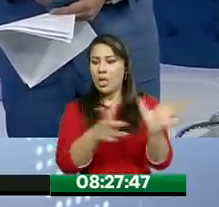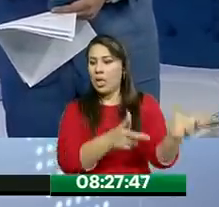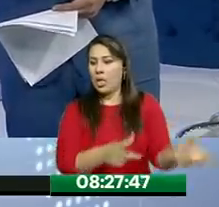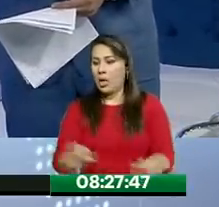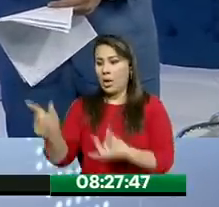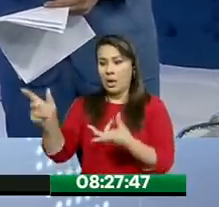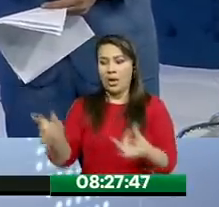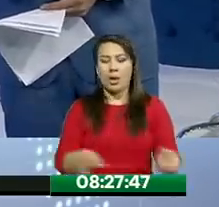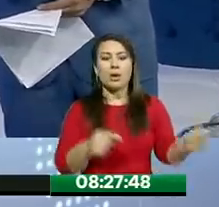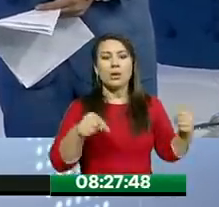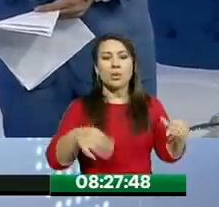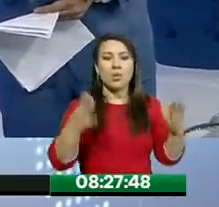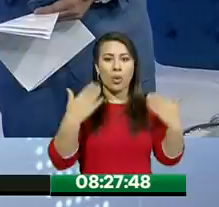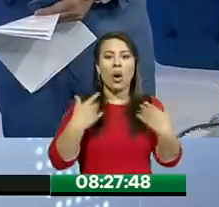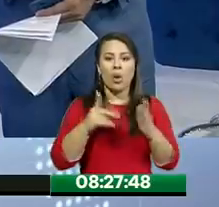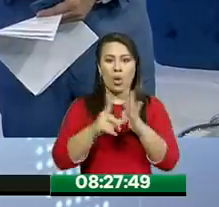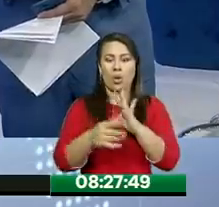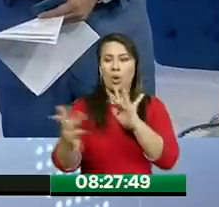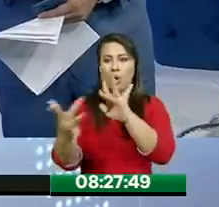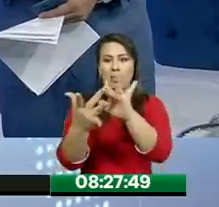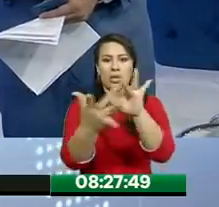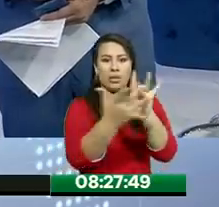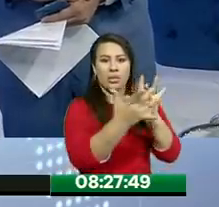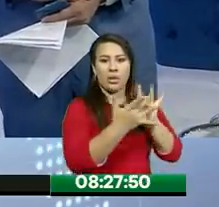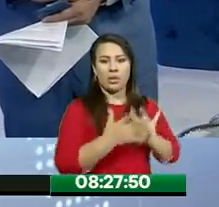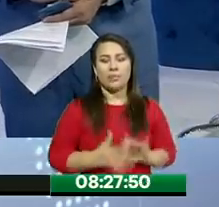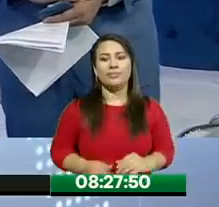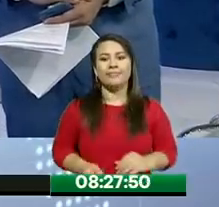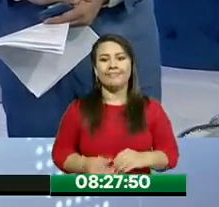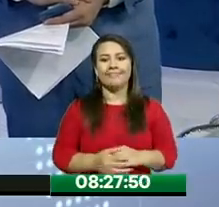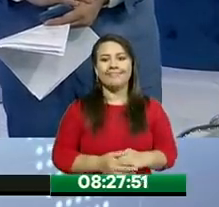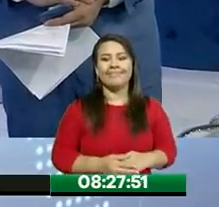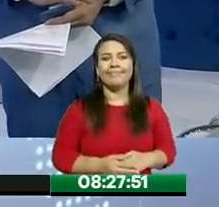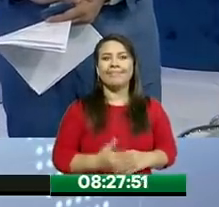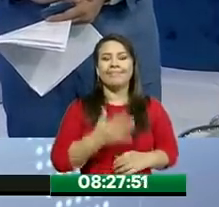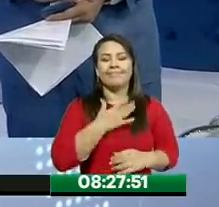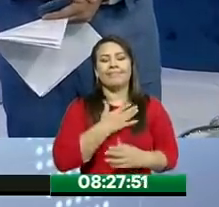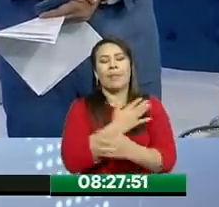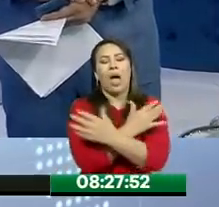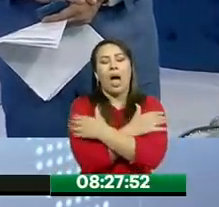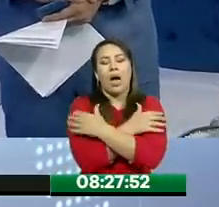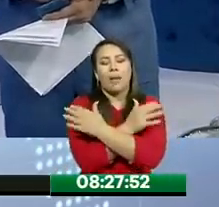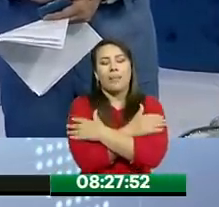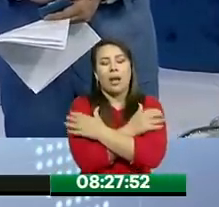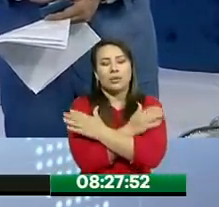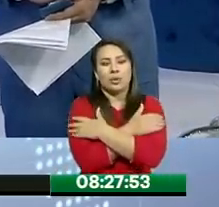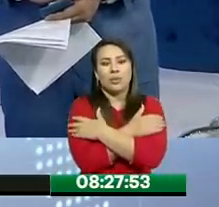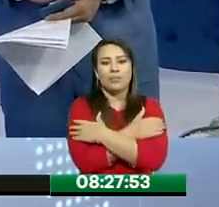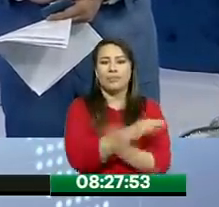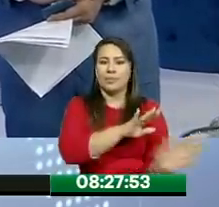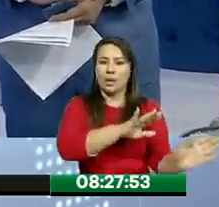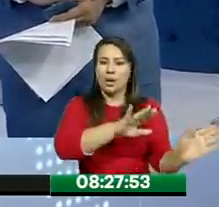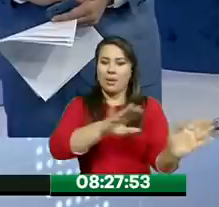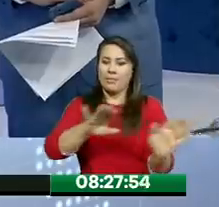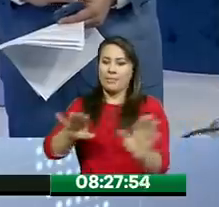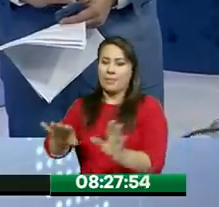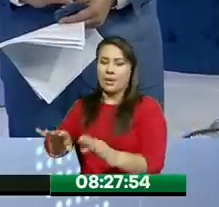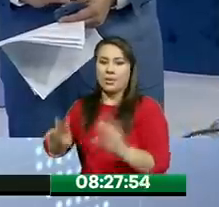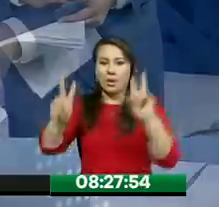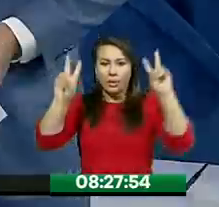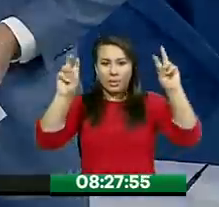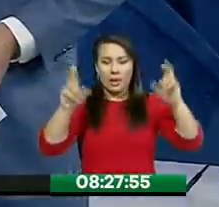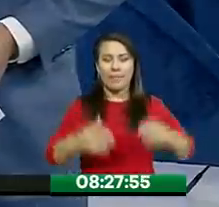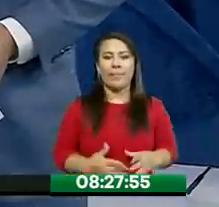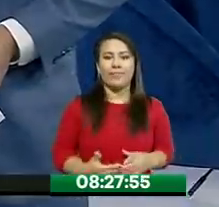Ahí está. Bueno, en esta nota que les voy a leer, creo que aquí hay una